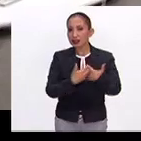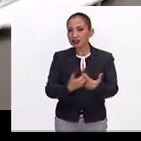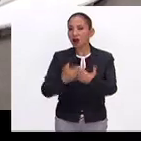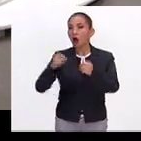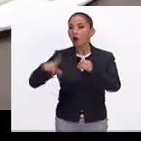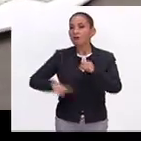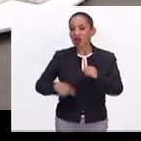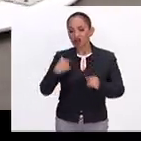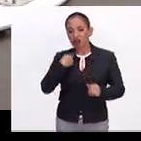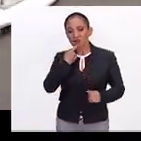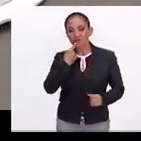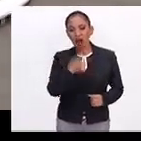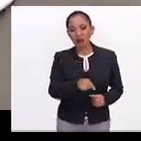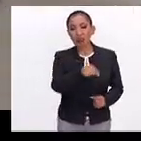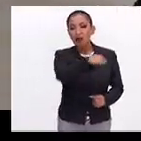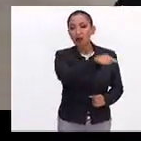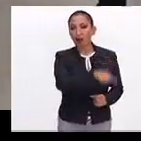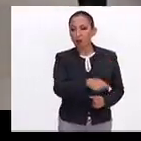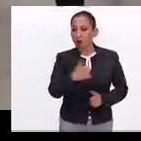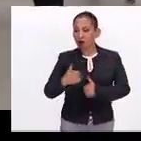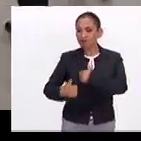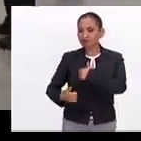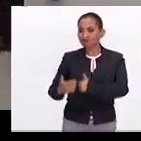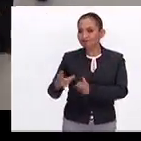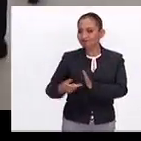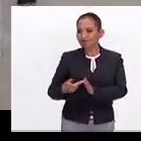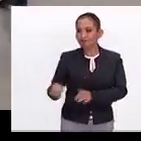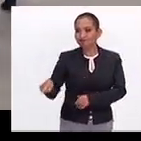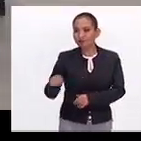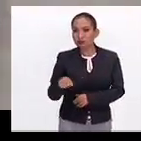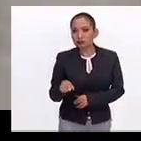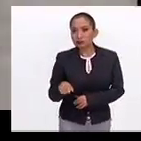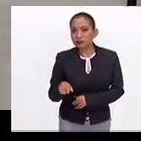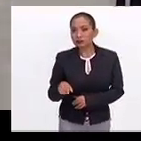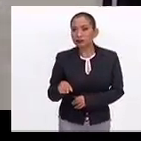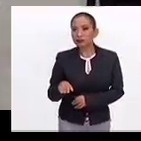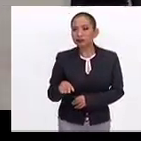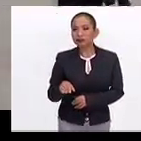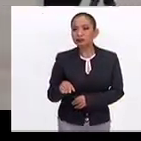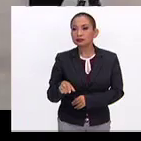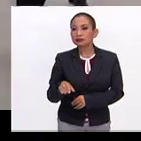Obtienen ventaja en una concurrida competencia.